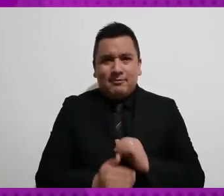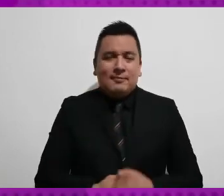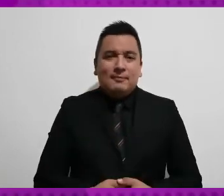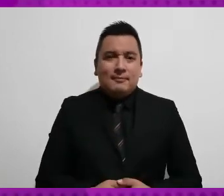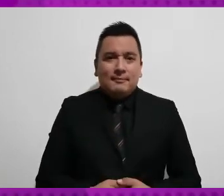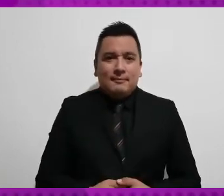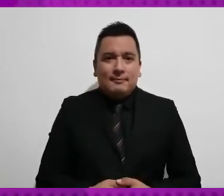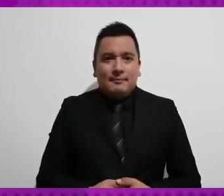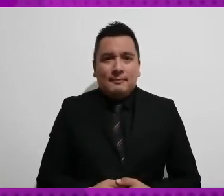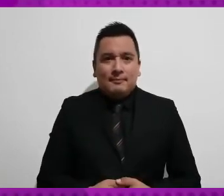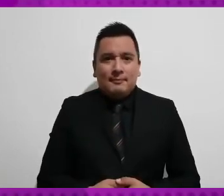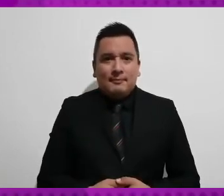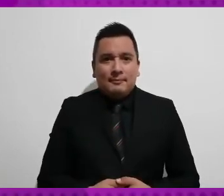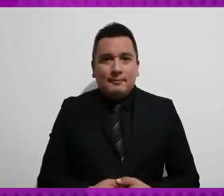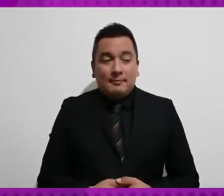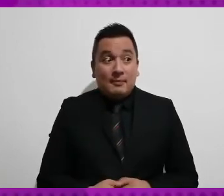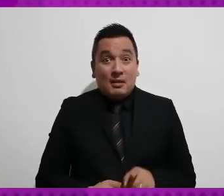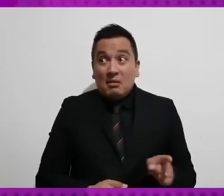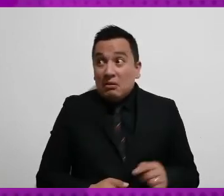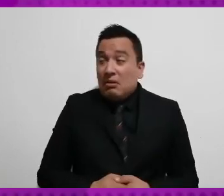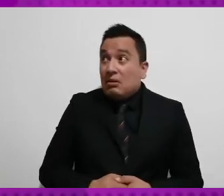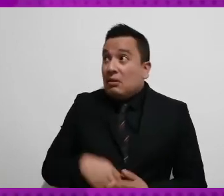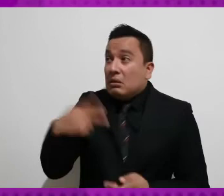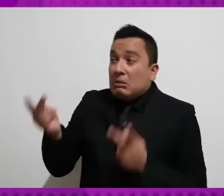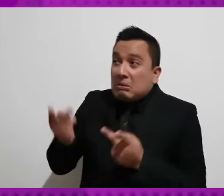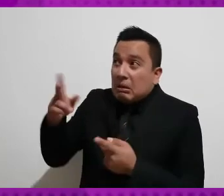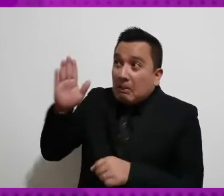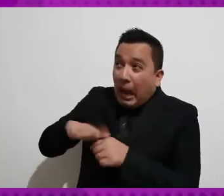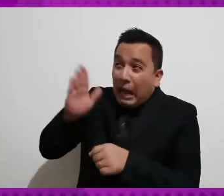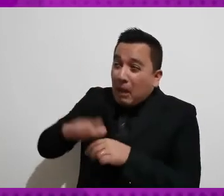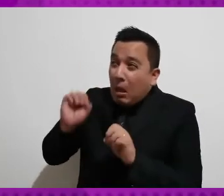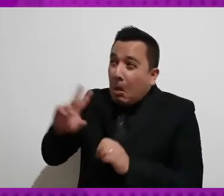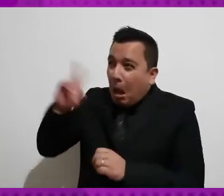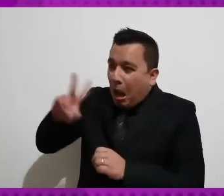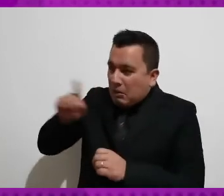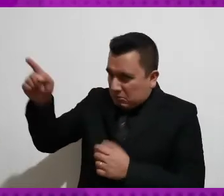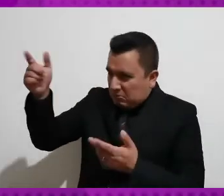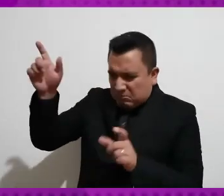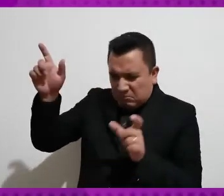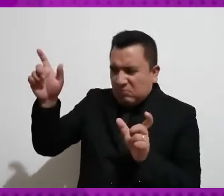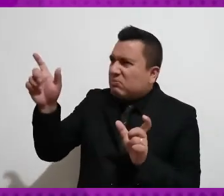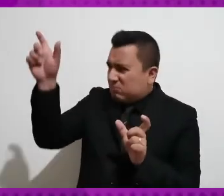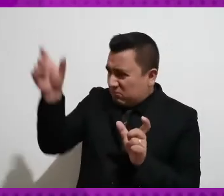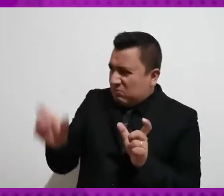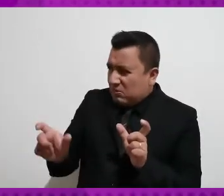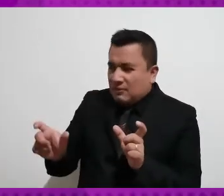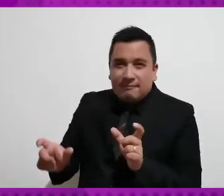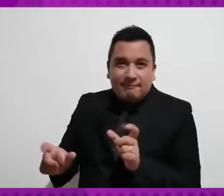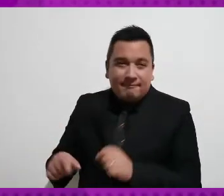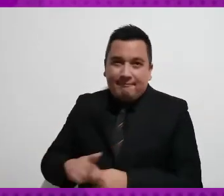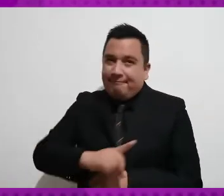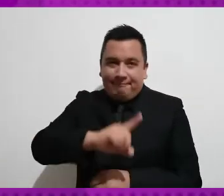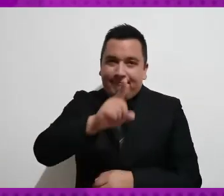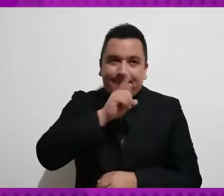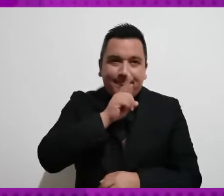directivas de casilla. No se debe pedir ninguna otra prueba que sustente la identidad o la personalidad jurídica